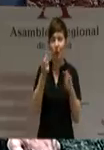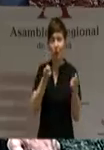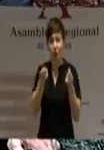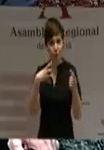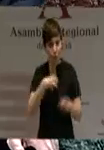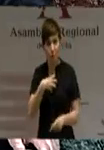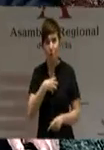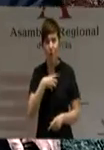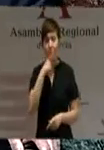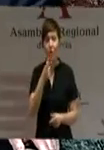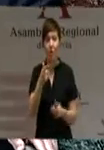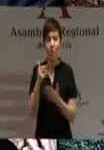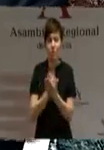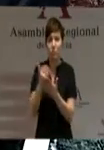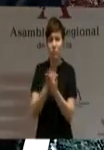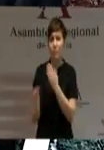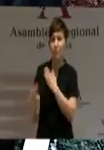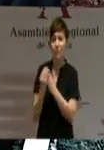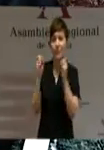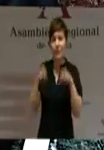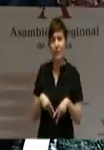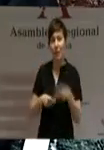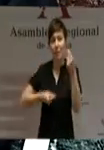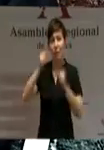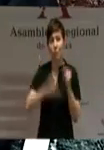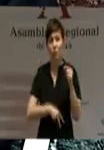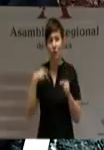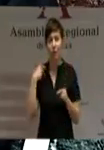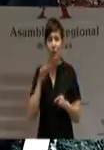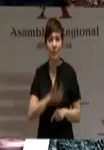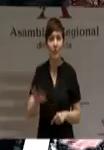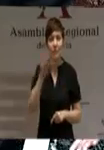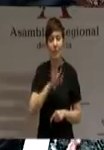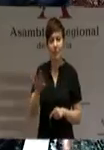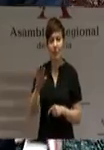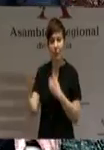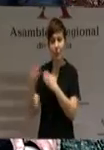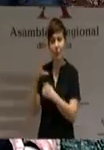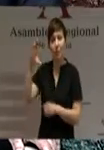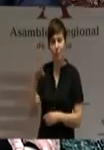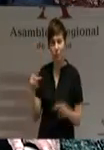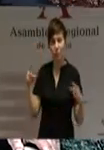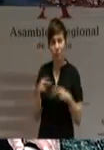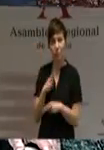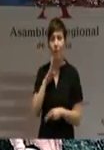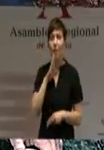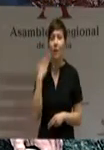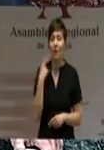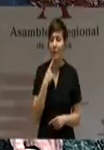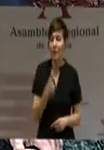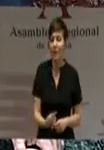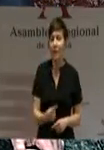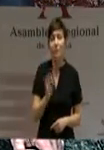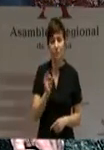escasez inversora a través de los presupuestos generales del Estado? Bien está recordar los errores del